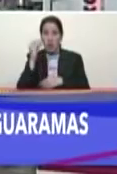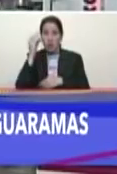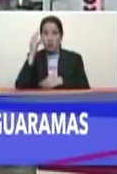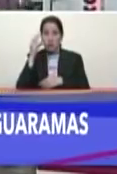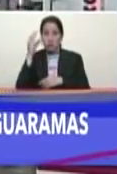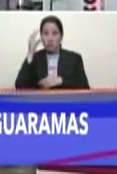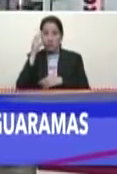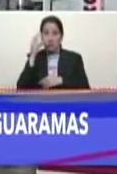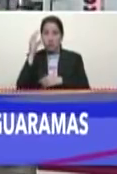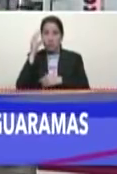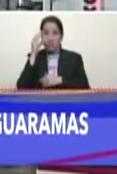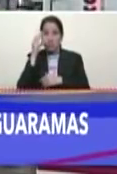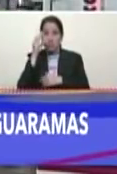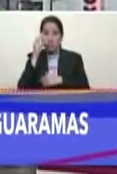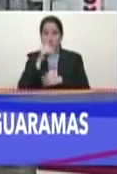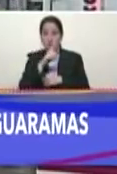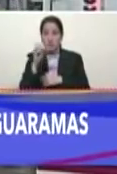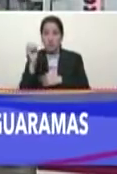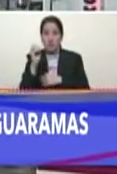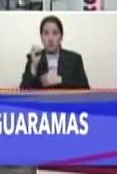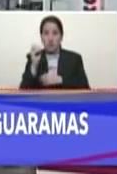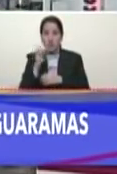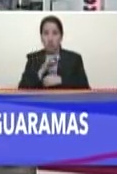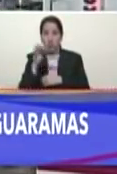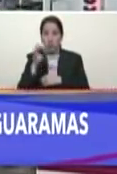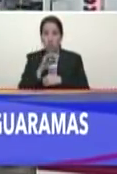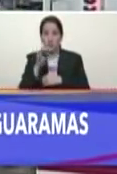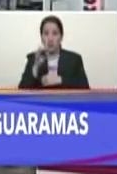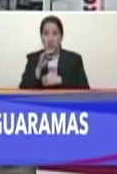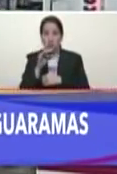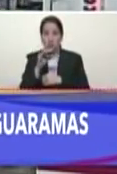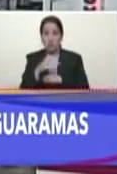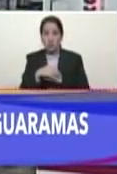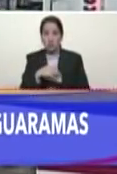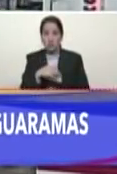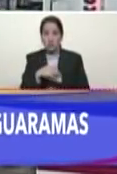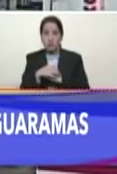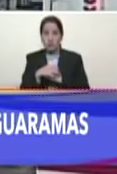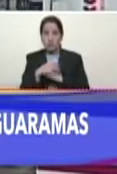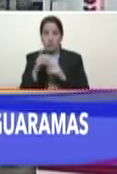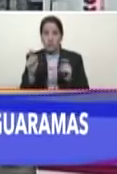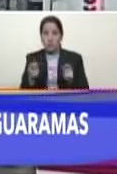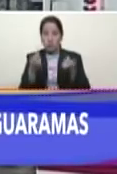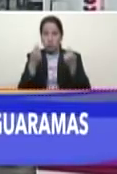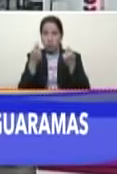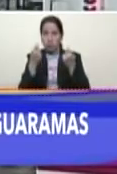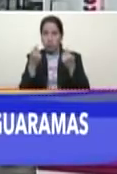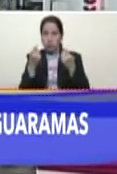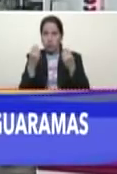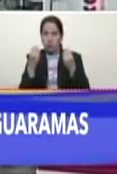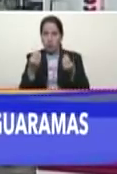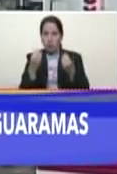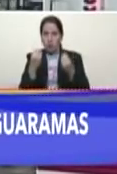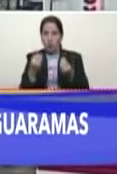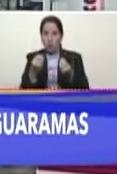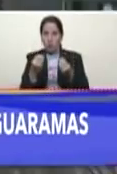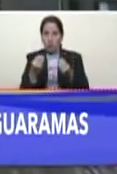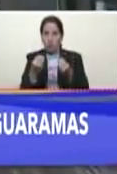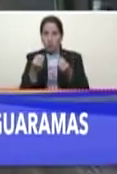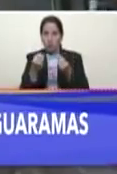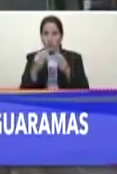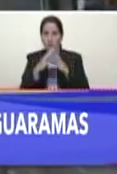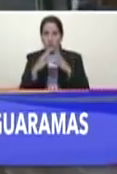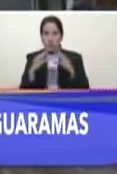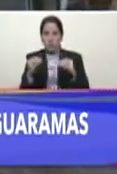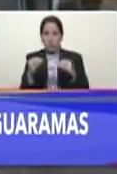ese sentido, presidente, es muy importante decirle que se ha recuperado toda la maquinaria, es decir, todo